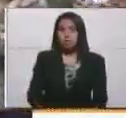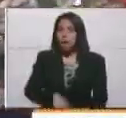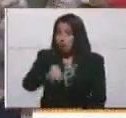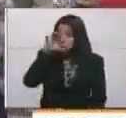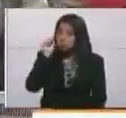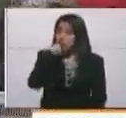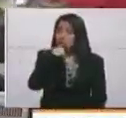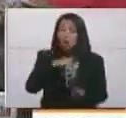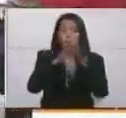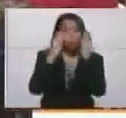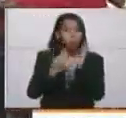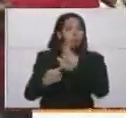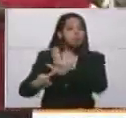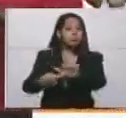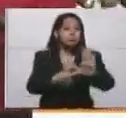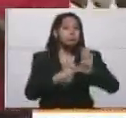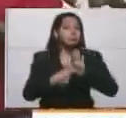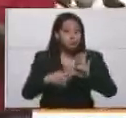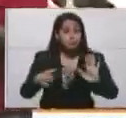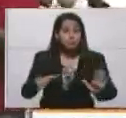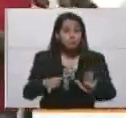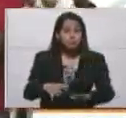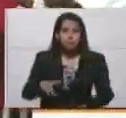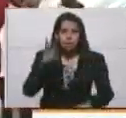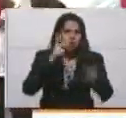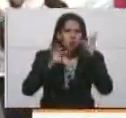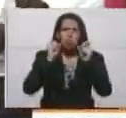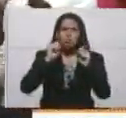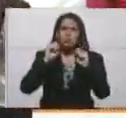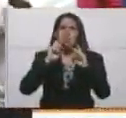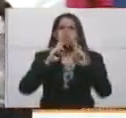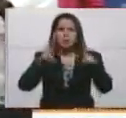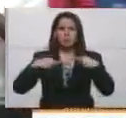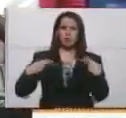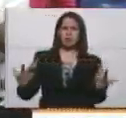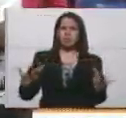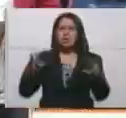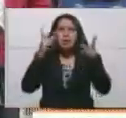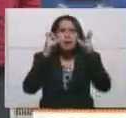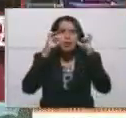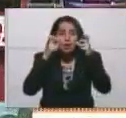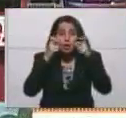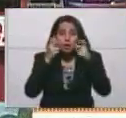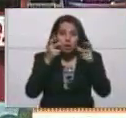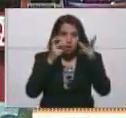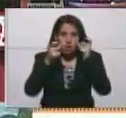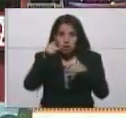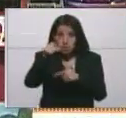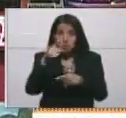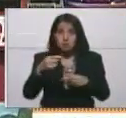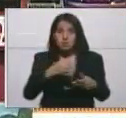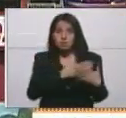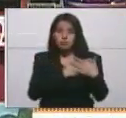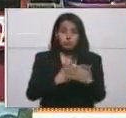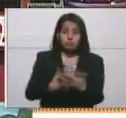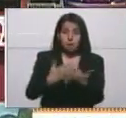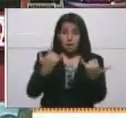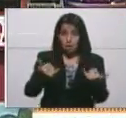Bueno, camarada Diosdado, no escucho el retorno. Te doy la palabra. Adelante,